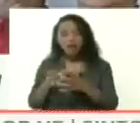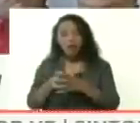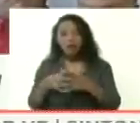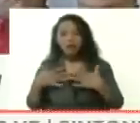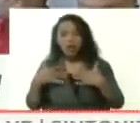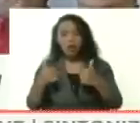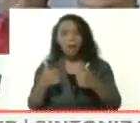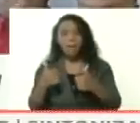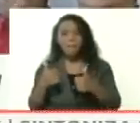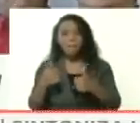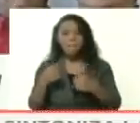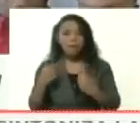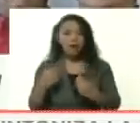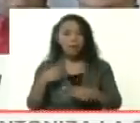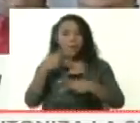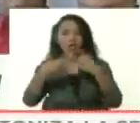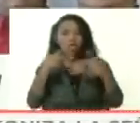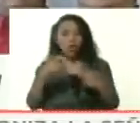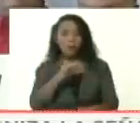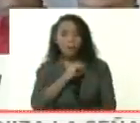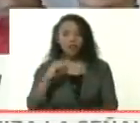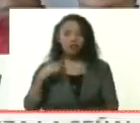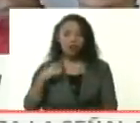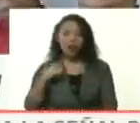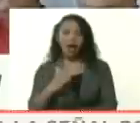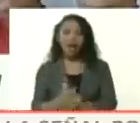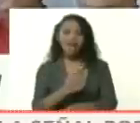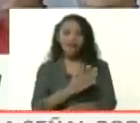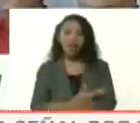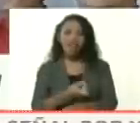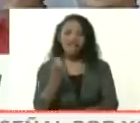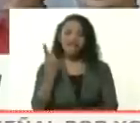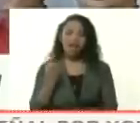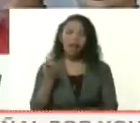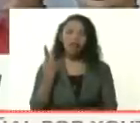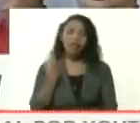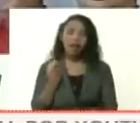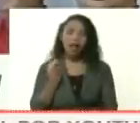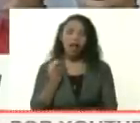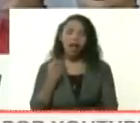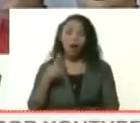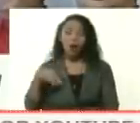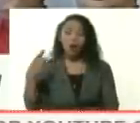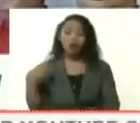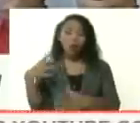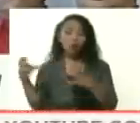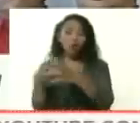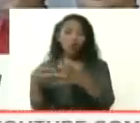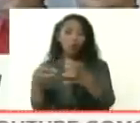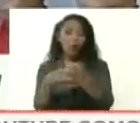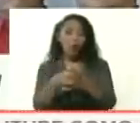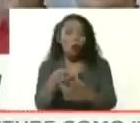para beneficio político personal. Ante la ausencia de otros sectores andan buscando